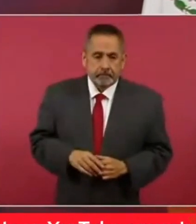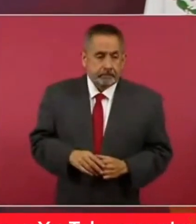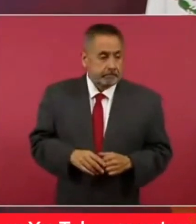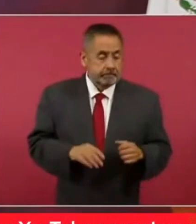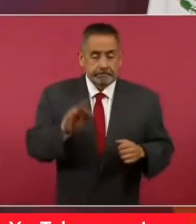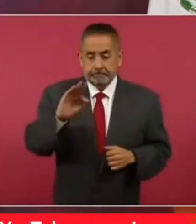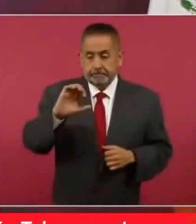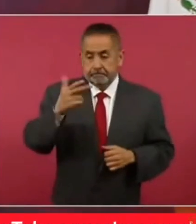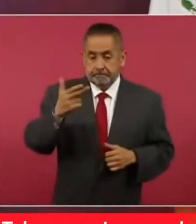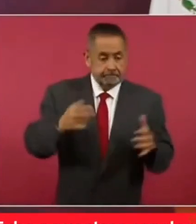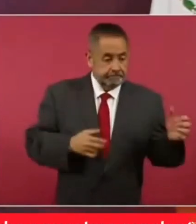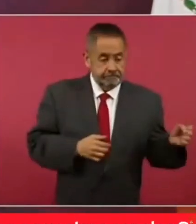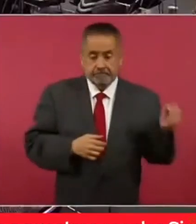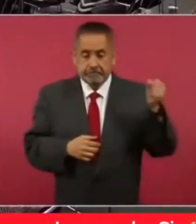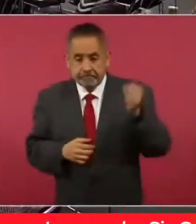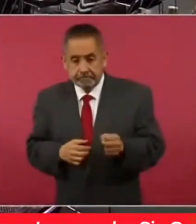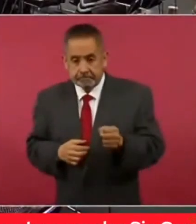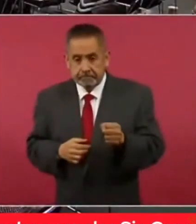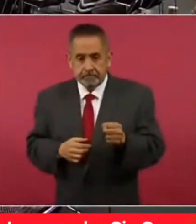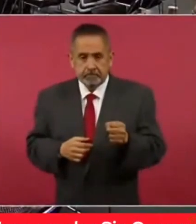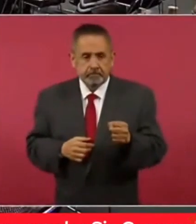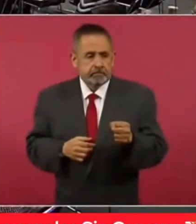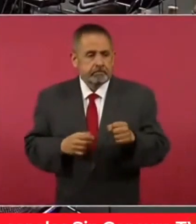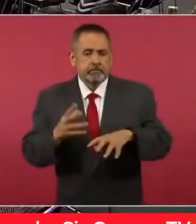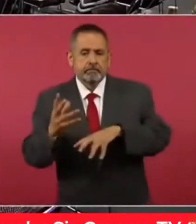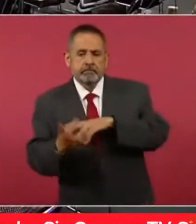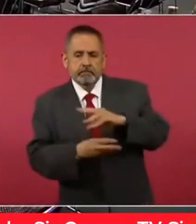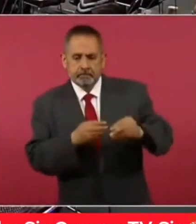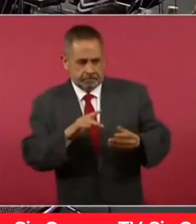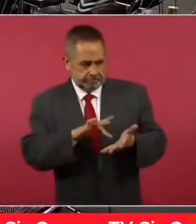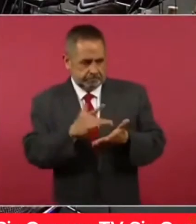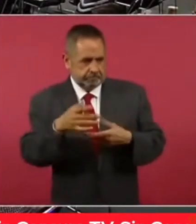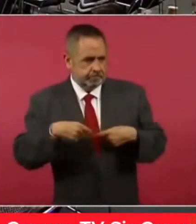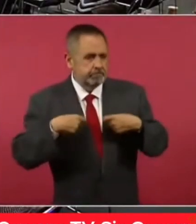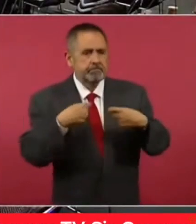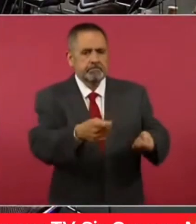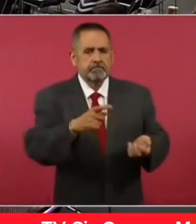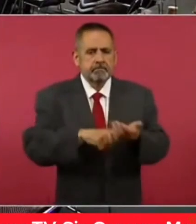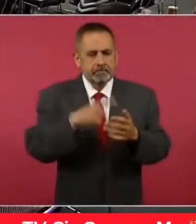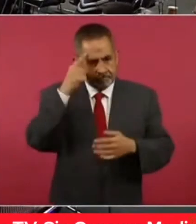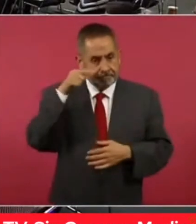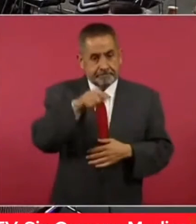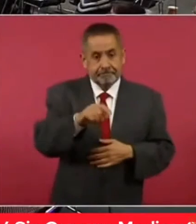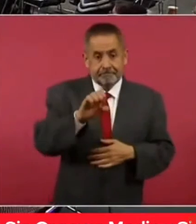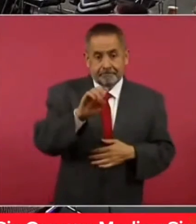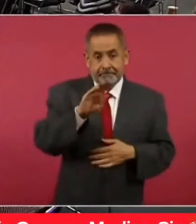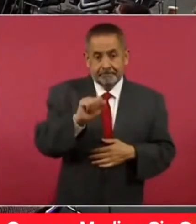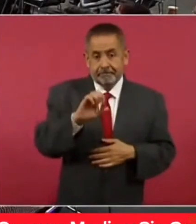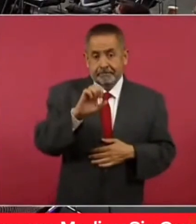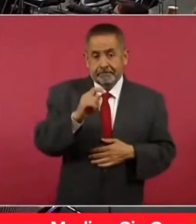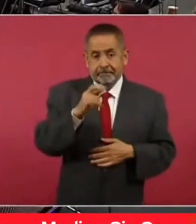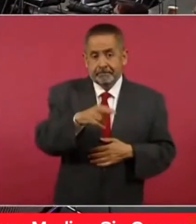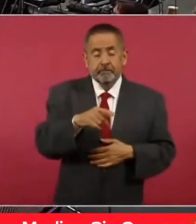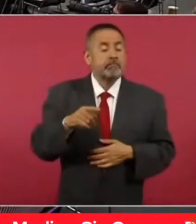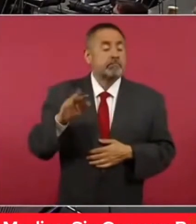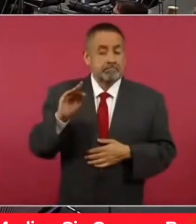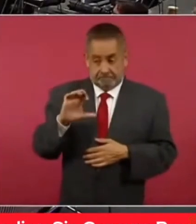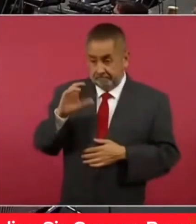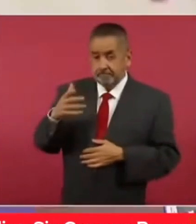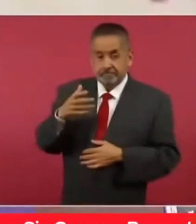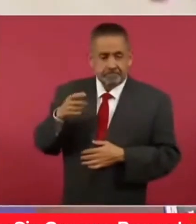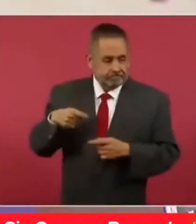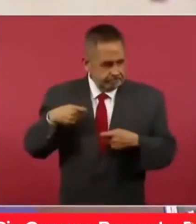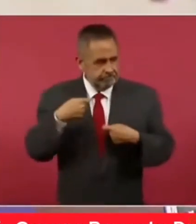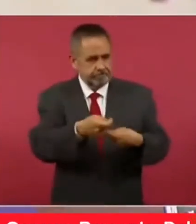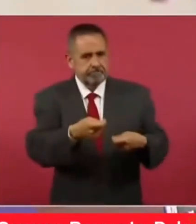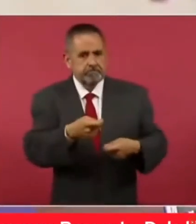imponen a Calderón, en pago le dan a la maestra, Calderón le entrega en